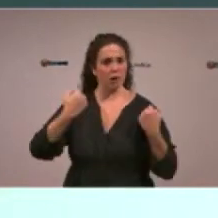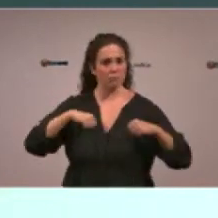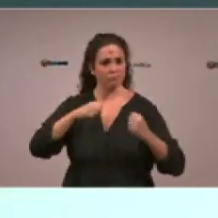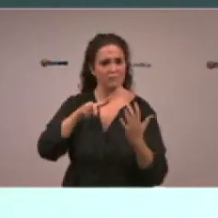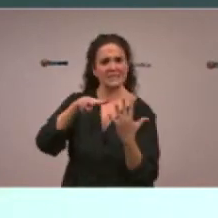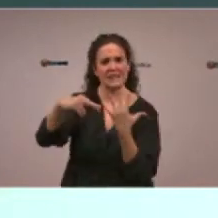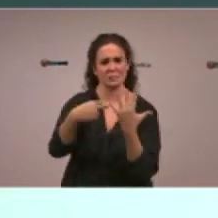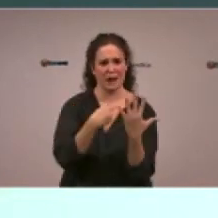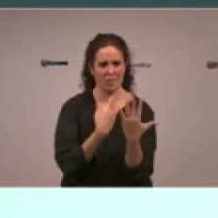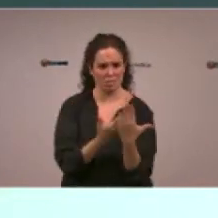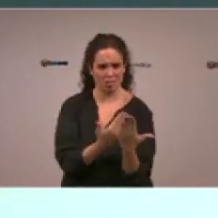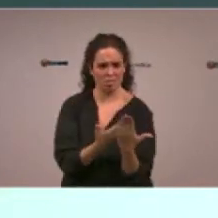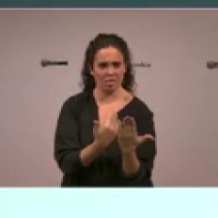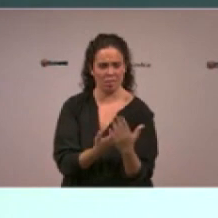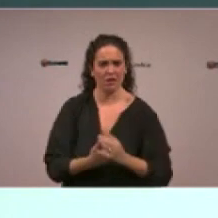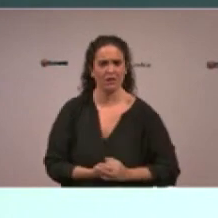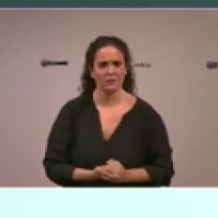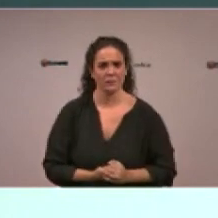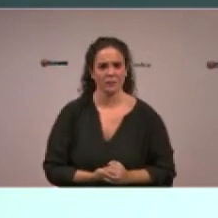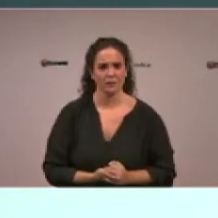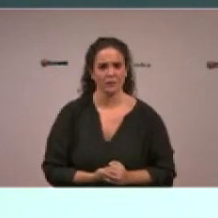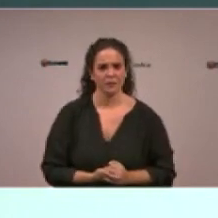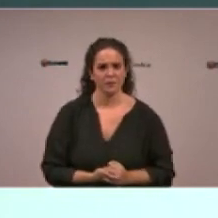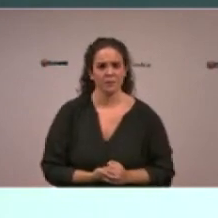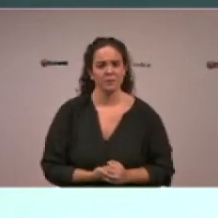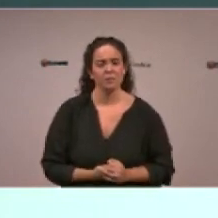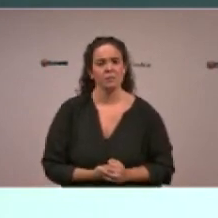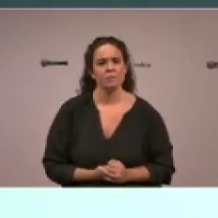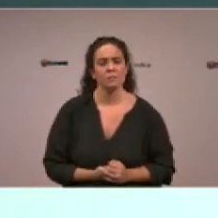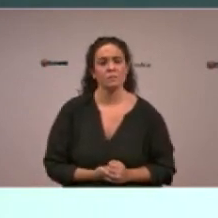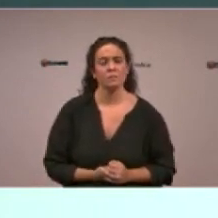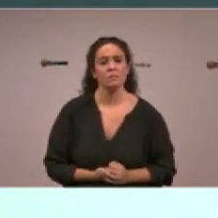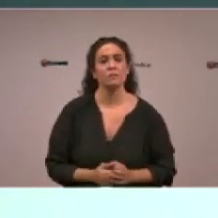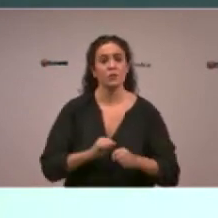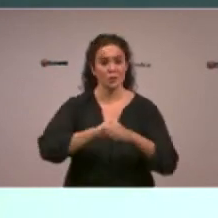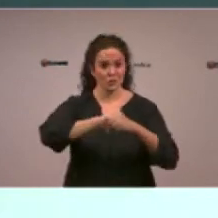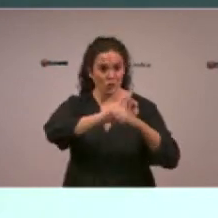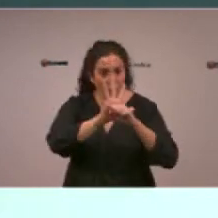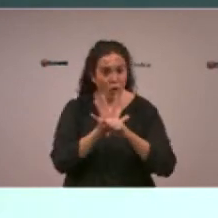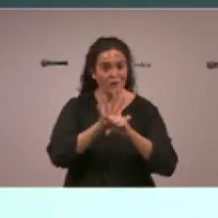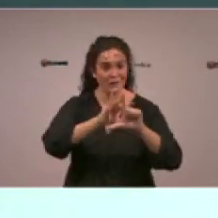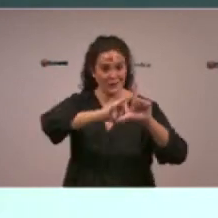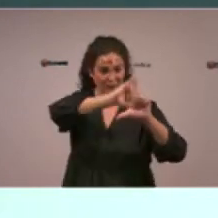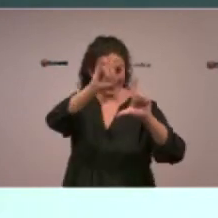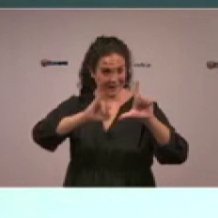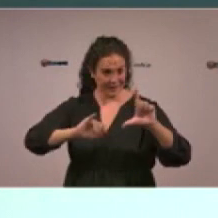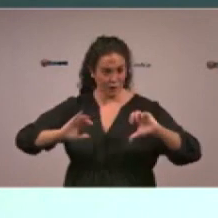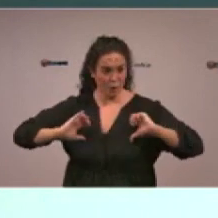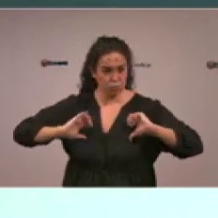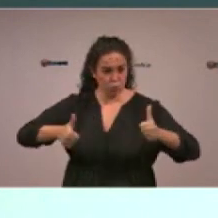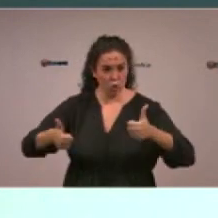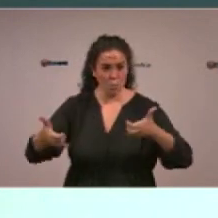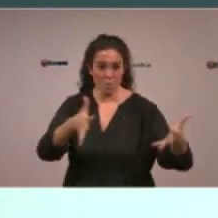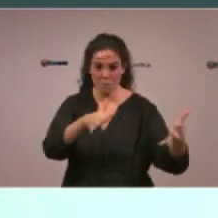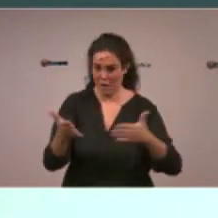No podemos pensar que esta crisis provocada por la COVID, que comenzó a primeros de marzo o